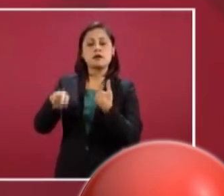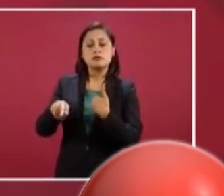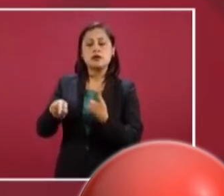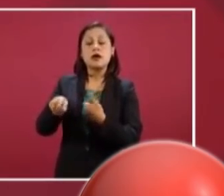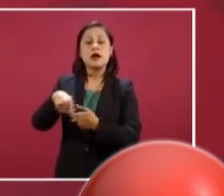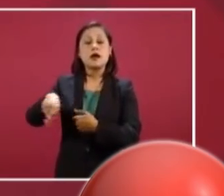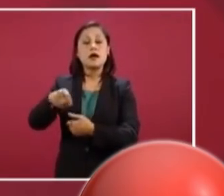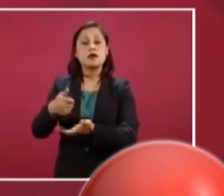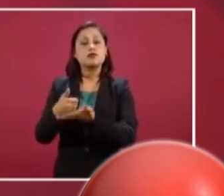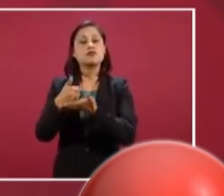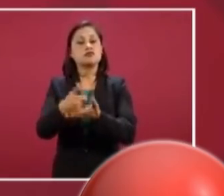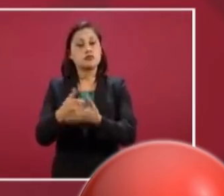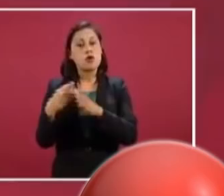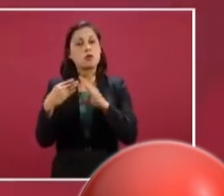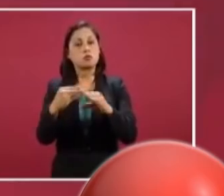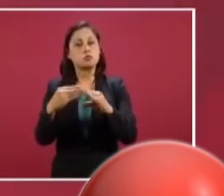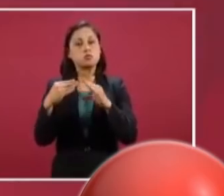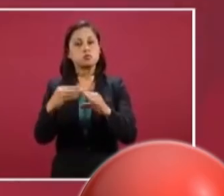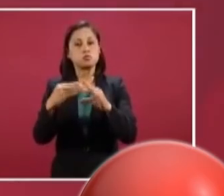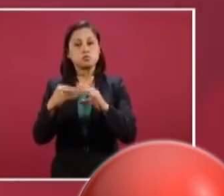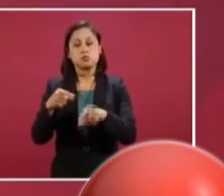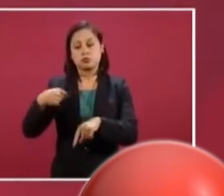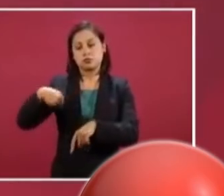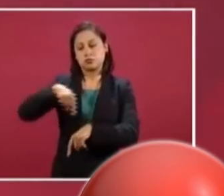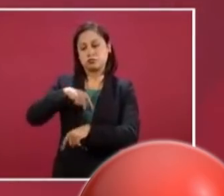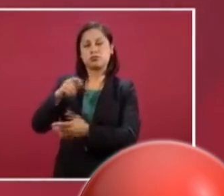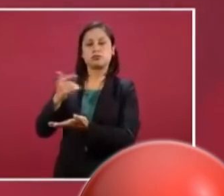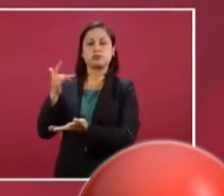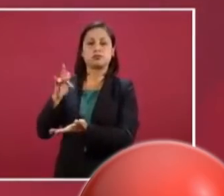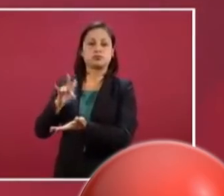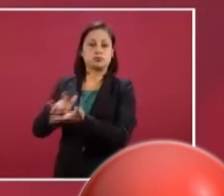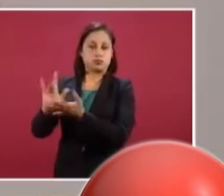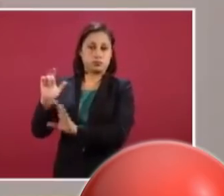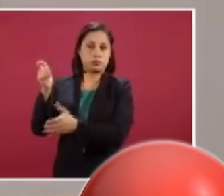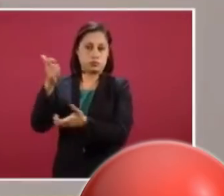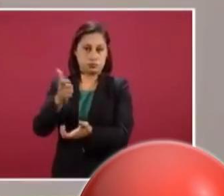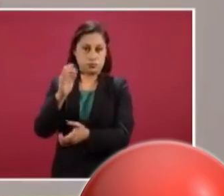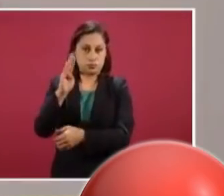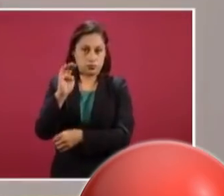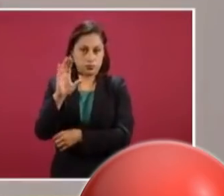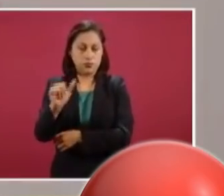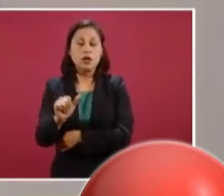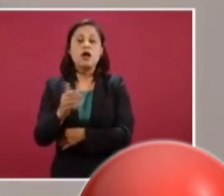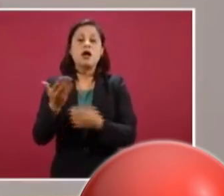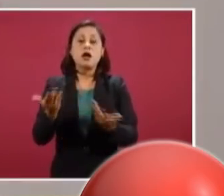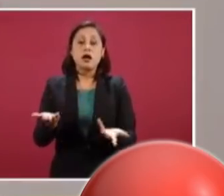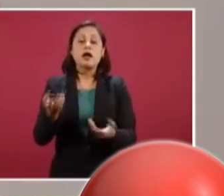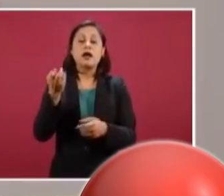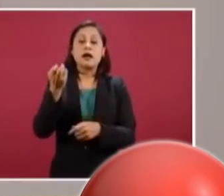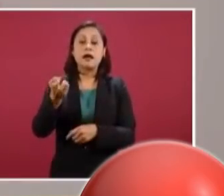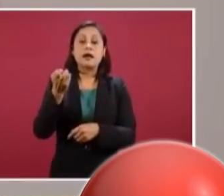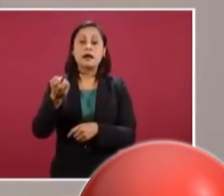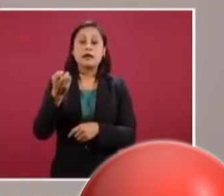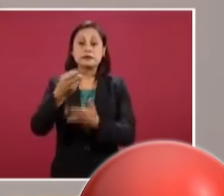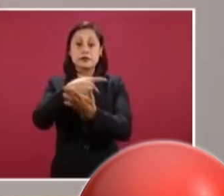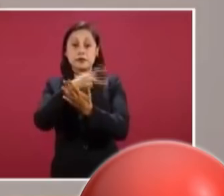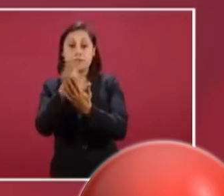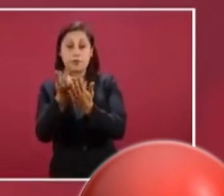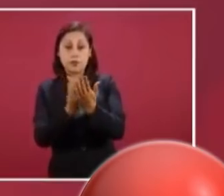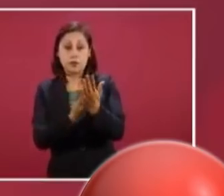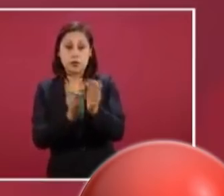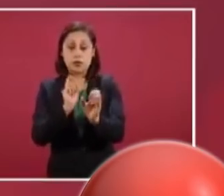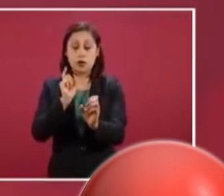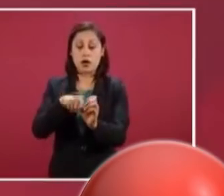capacitarlos. Solo ese programa le está dando trabajo de aprendiz a